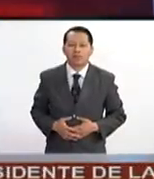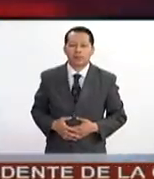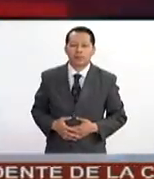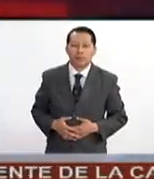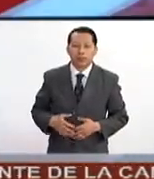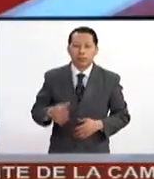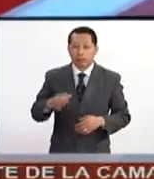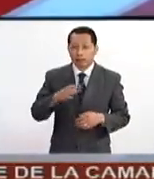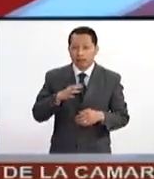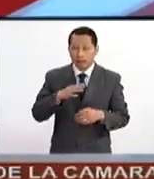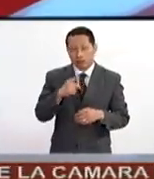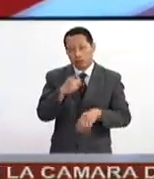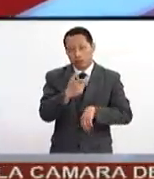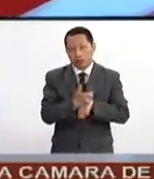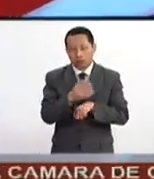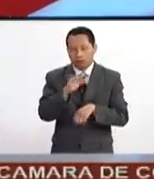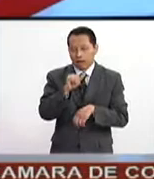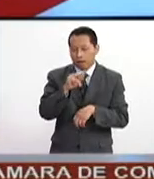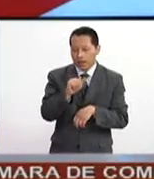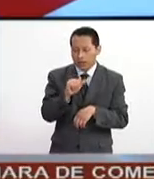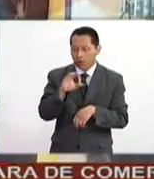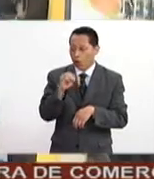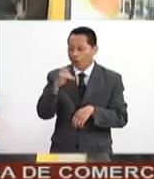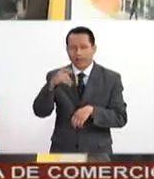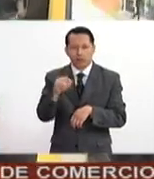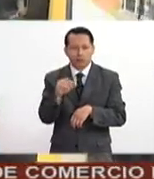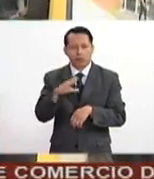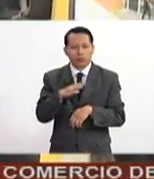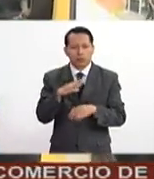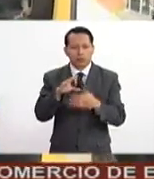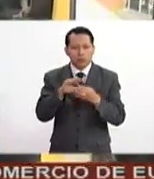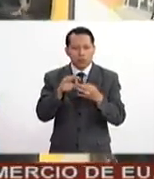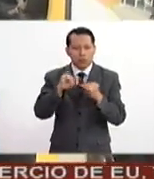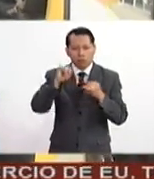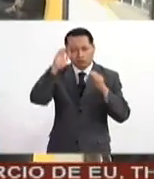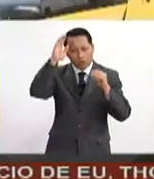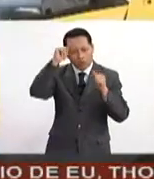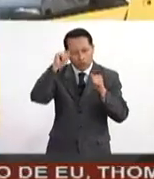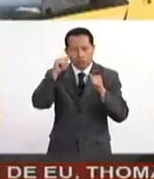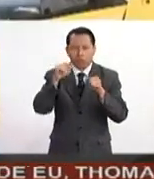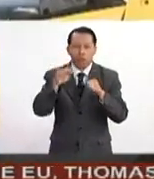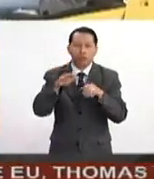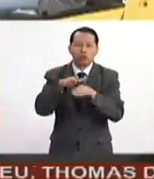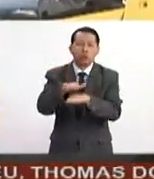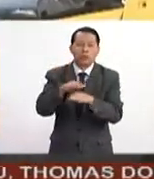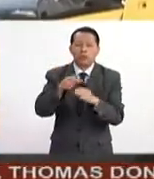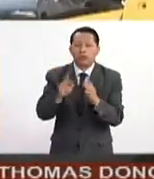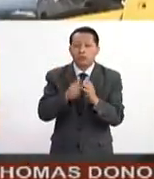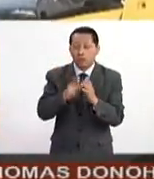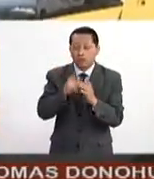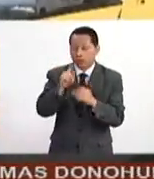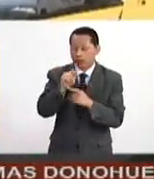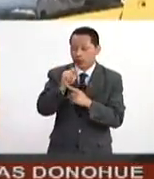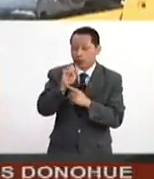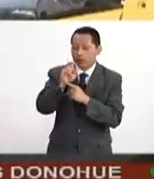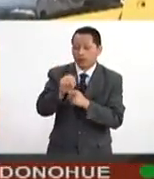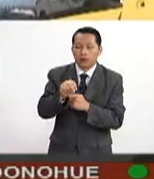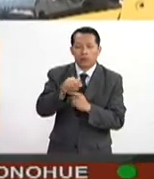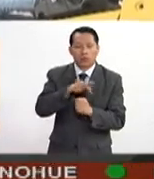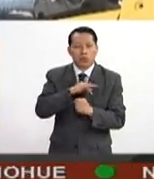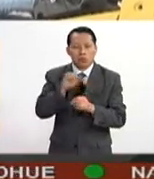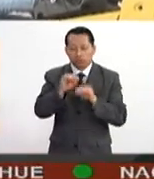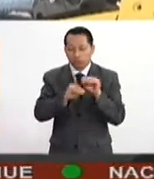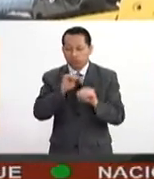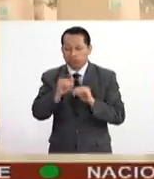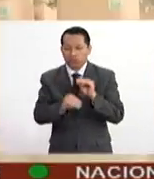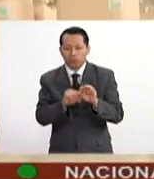La Cámara de Comercio de los Estados Unidos confió en que sí se llegará a un acuerdo básico sobre la reelaboración del Tratado de Libre Comercio de América